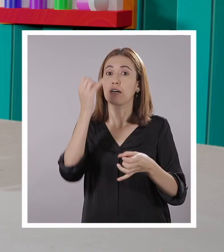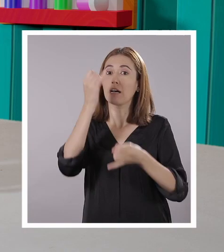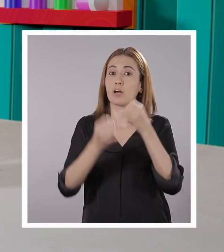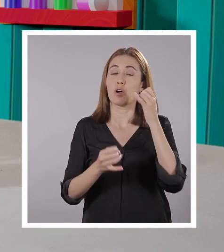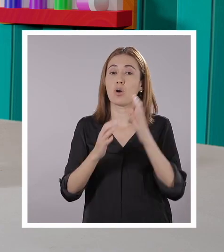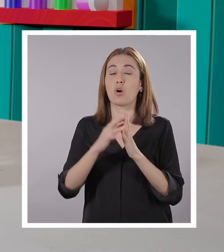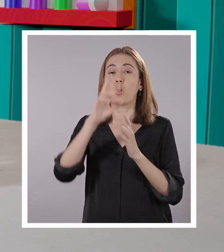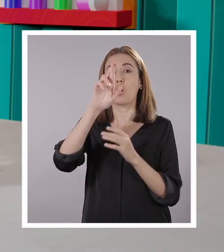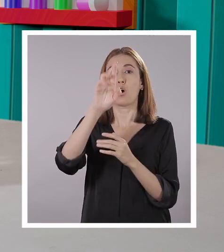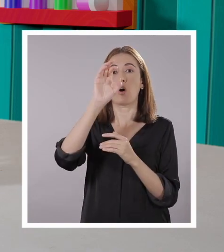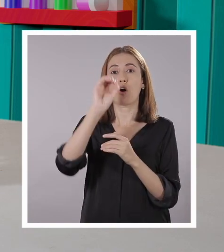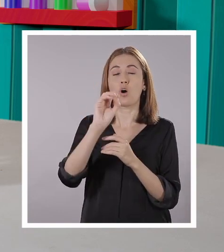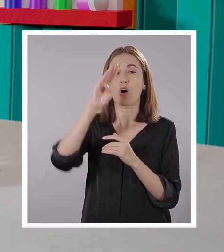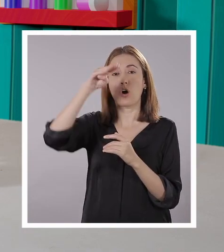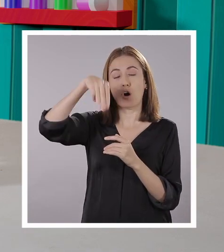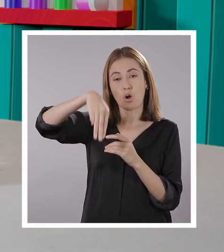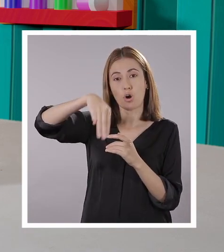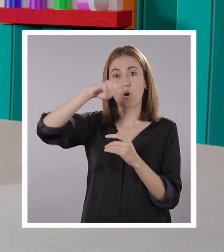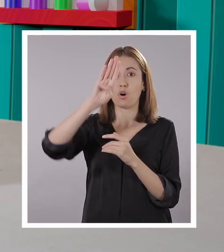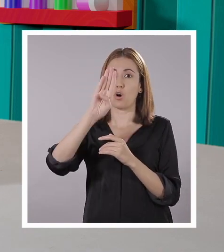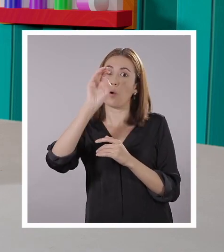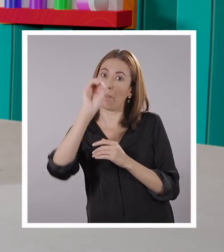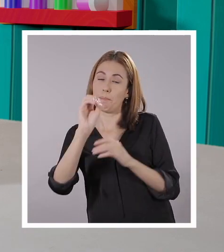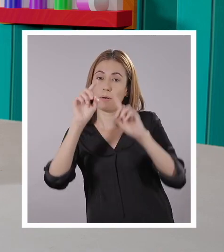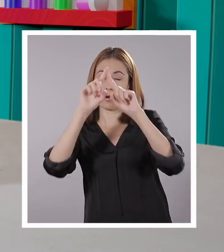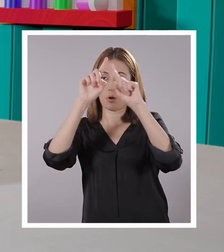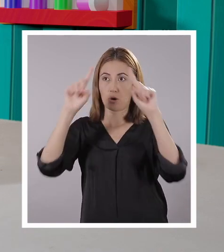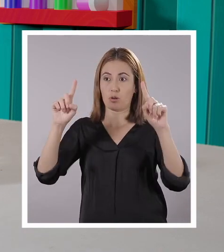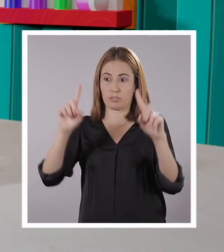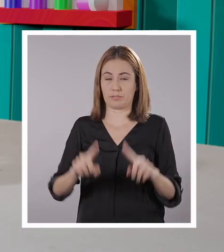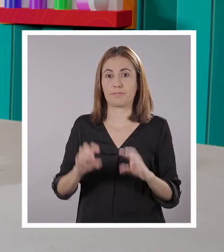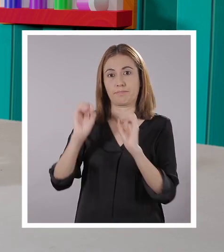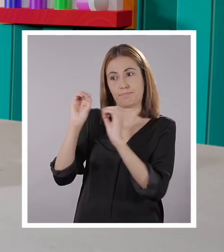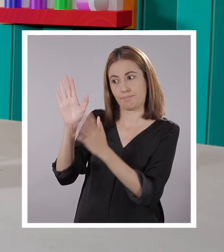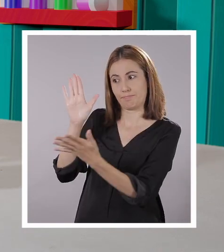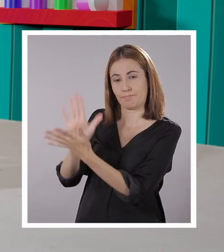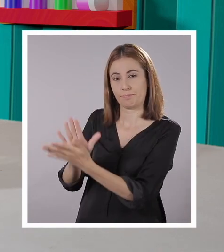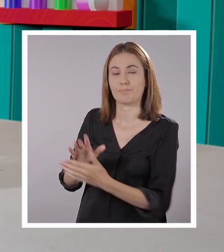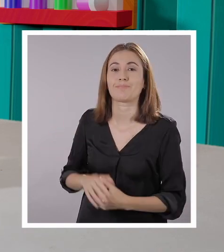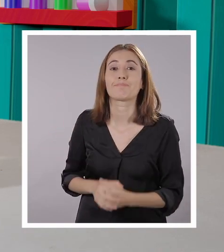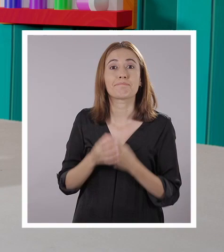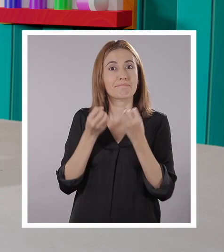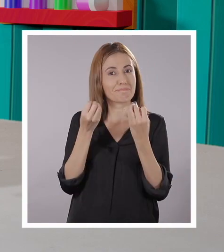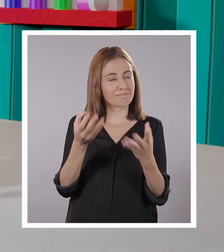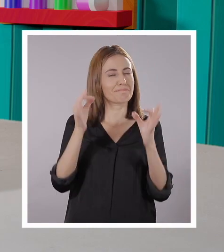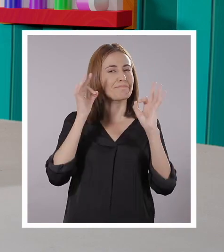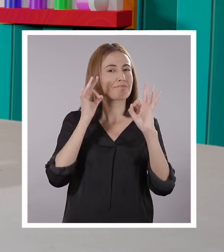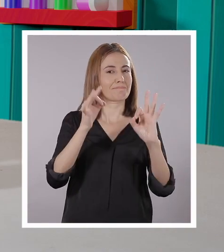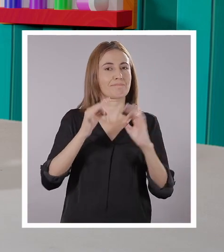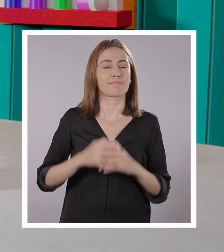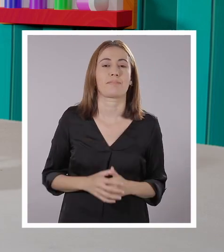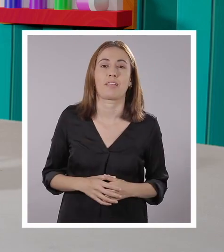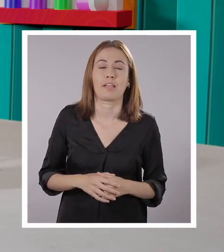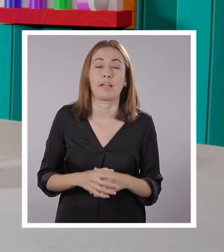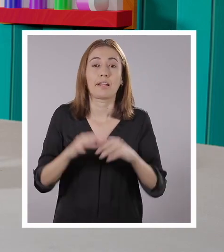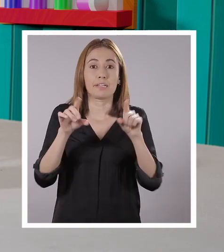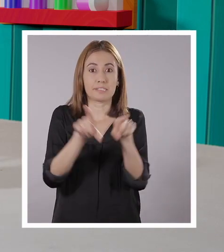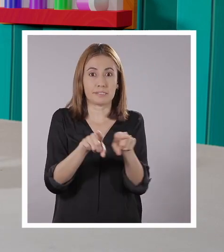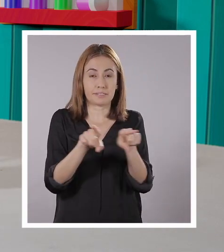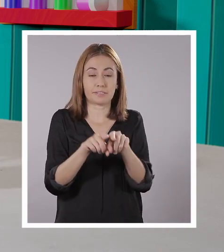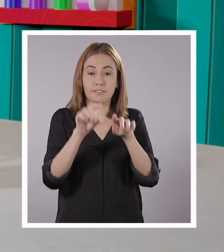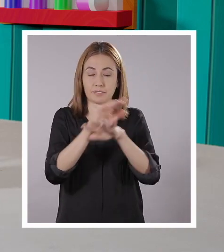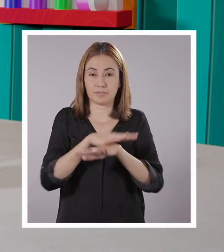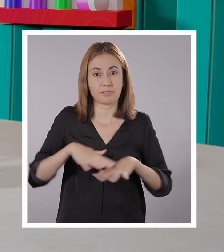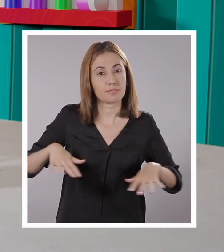Muy bien. ¿Y ahora? Sí. Ahí. ¿Qué figura viene? Rombo. Excelente, muy